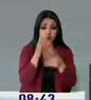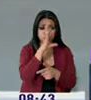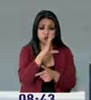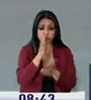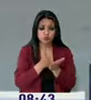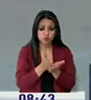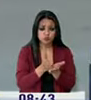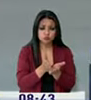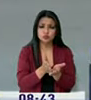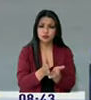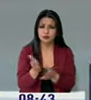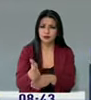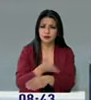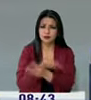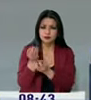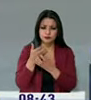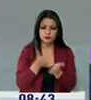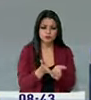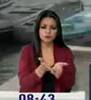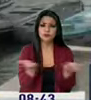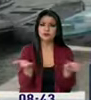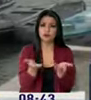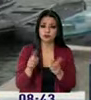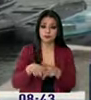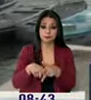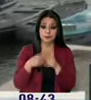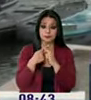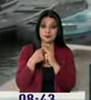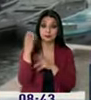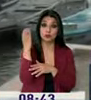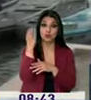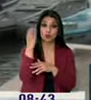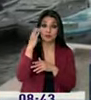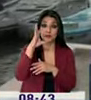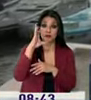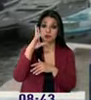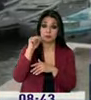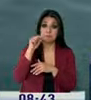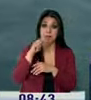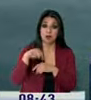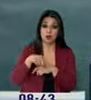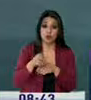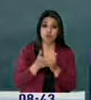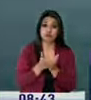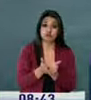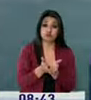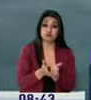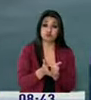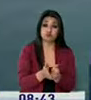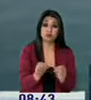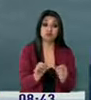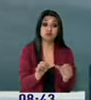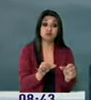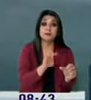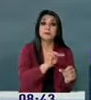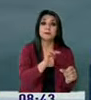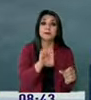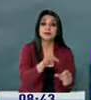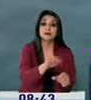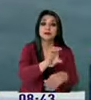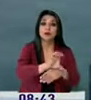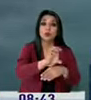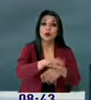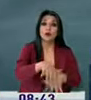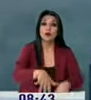lancha descrita por la fuente. La embarcación que habría salido desde Tumaco, Colombia, fue divisada a 20 millas en aguas ecuatorianas y empezó